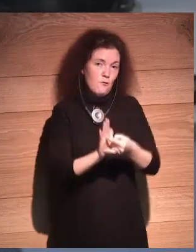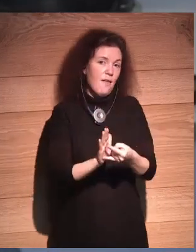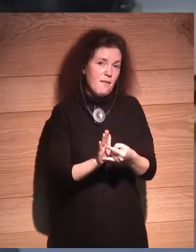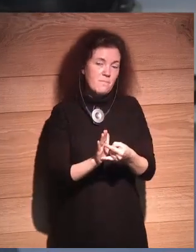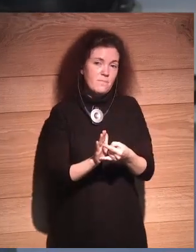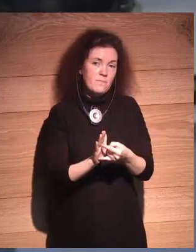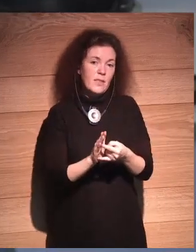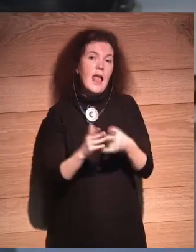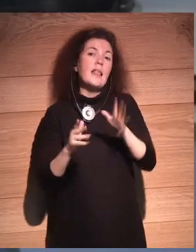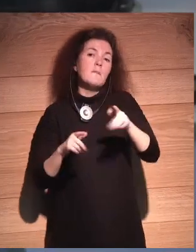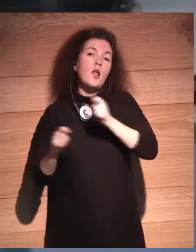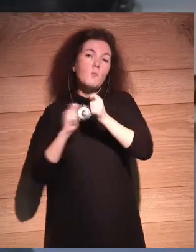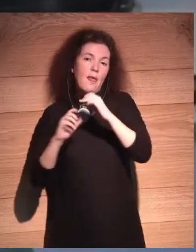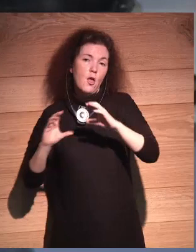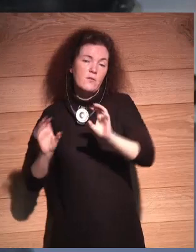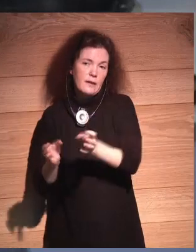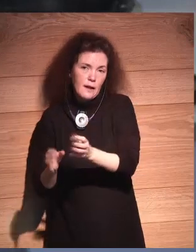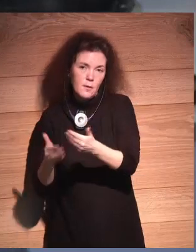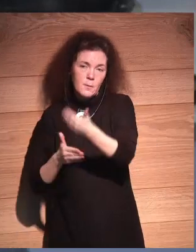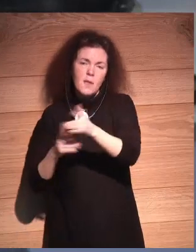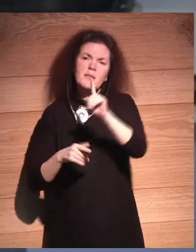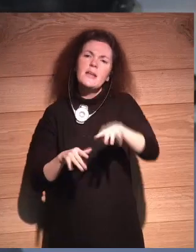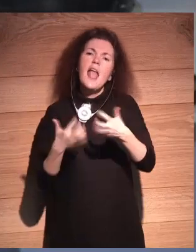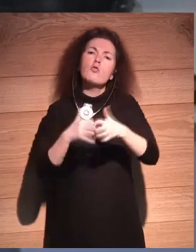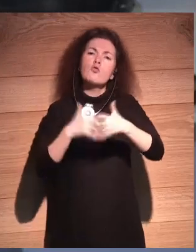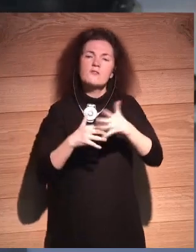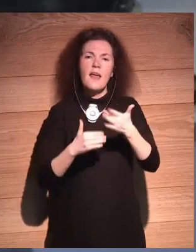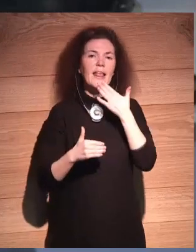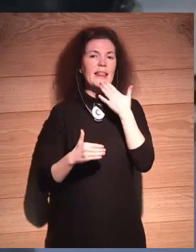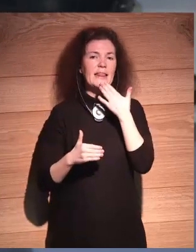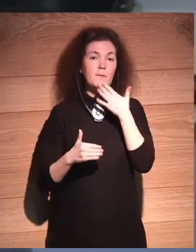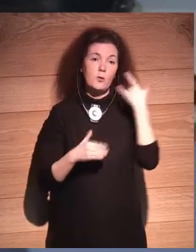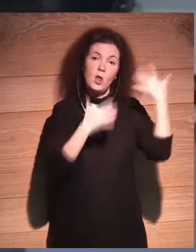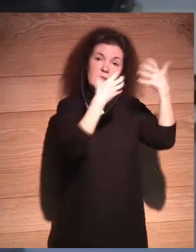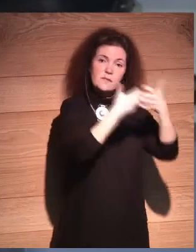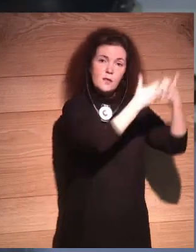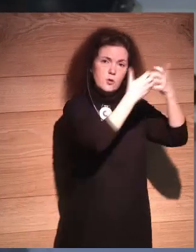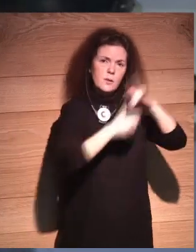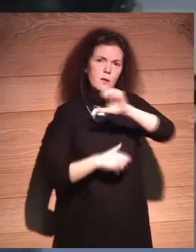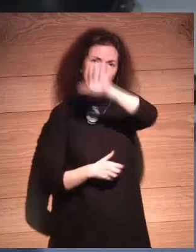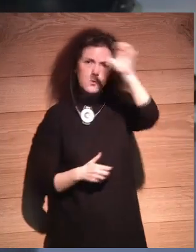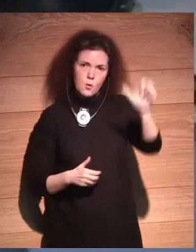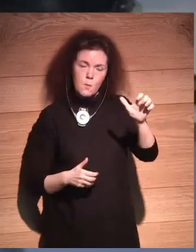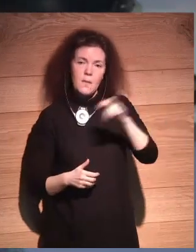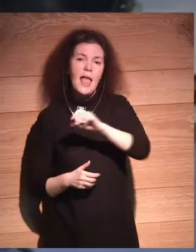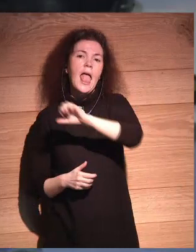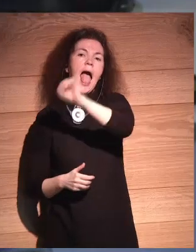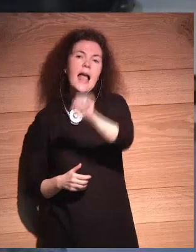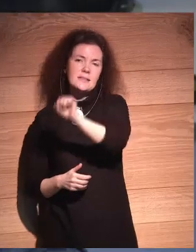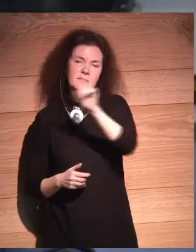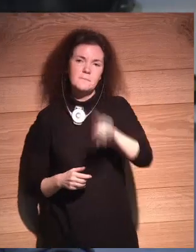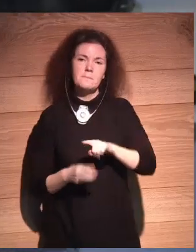tecnología, en los medios de comunicación y en la industria del entretenimiento, tanto en Estados Unidos como en Europa y en Asia.